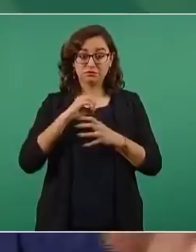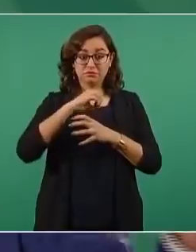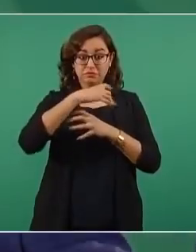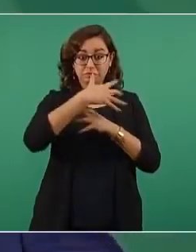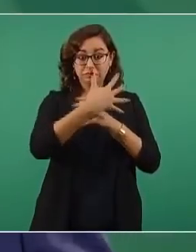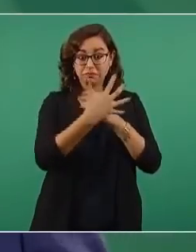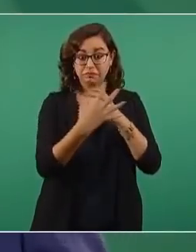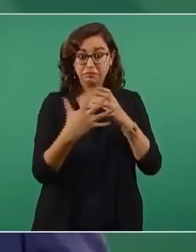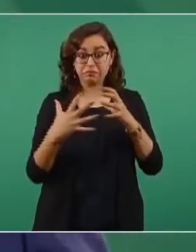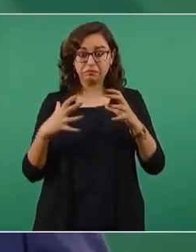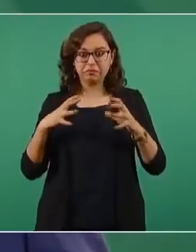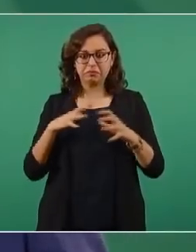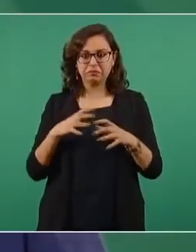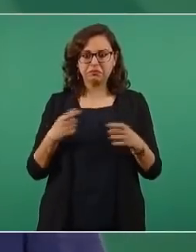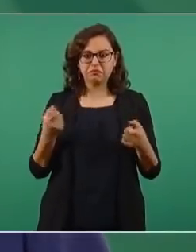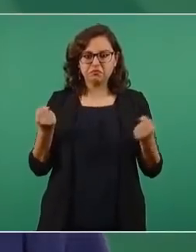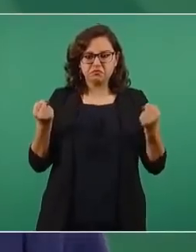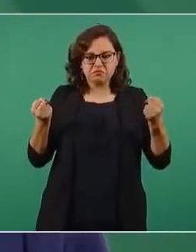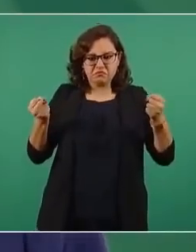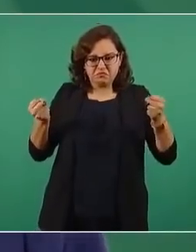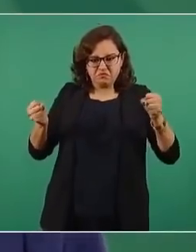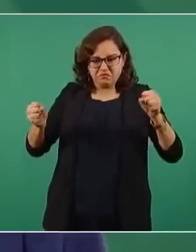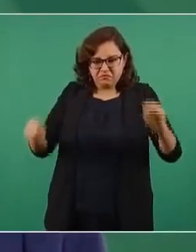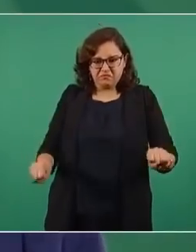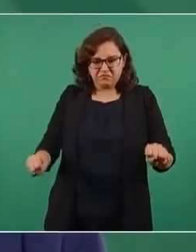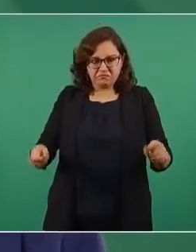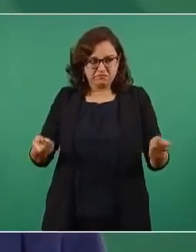el afán autoritario.